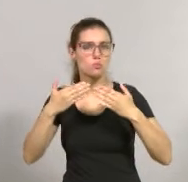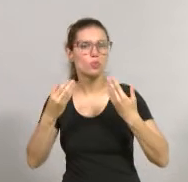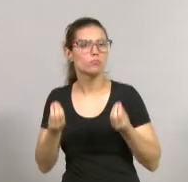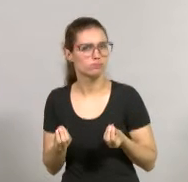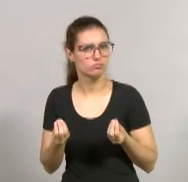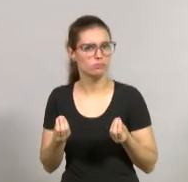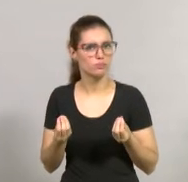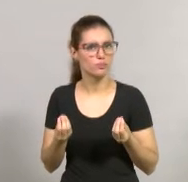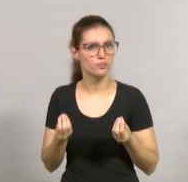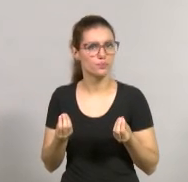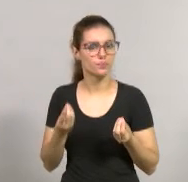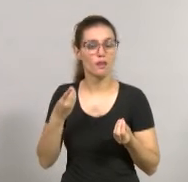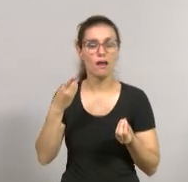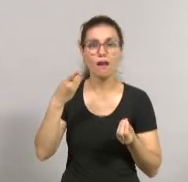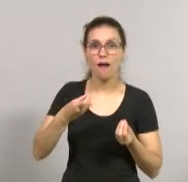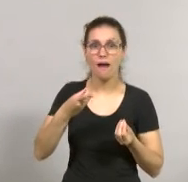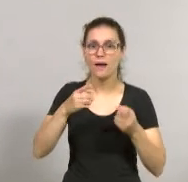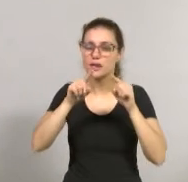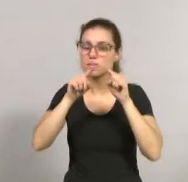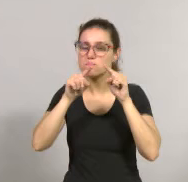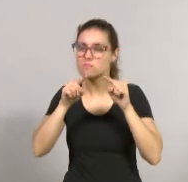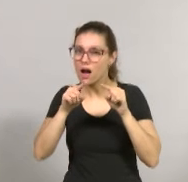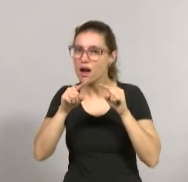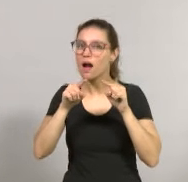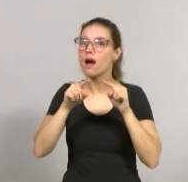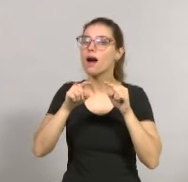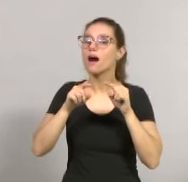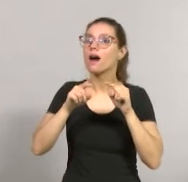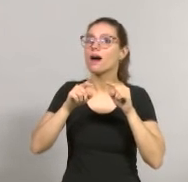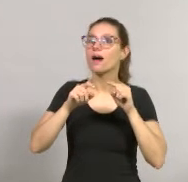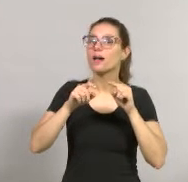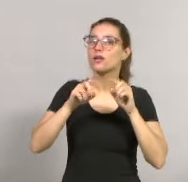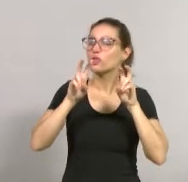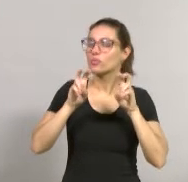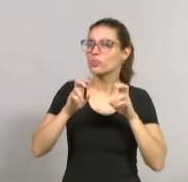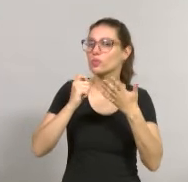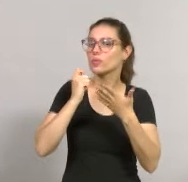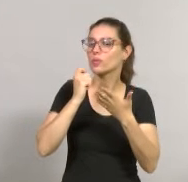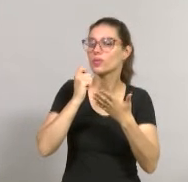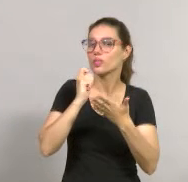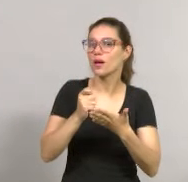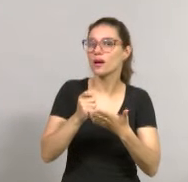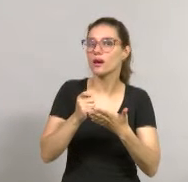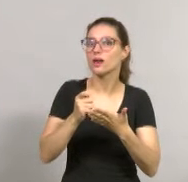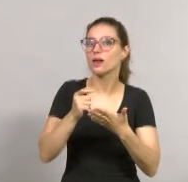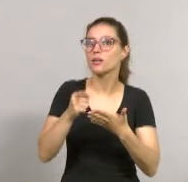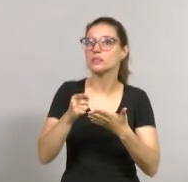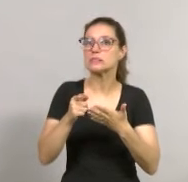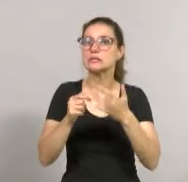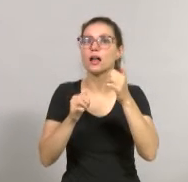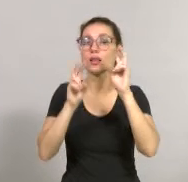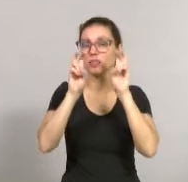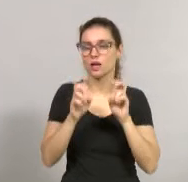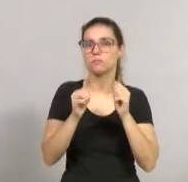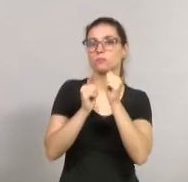como, digamos, brindar un marco para empezar a trabajar fuertemente en esto de las industrias